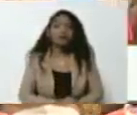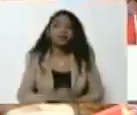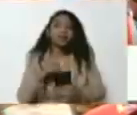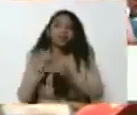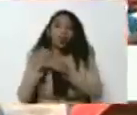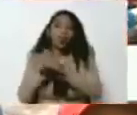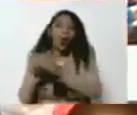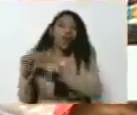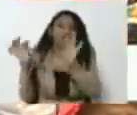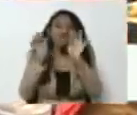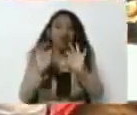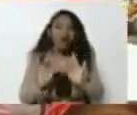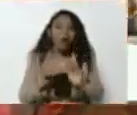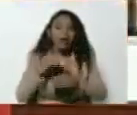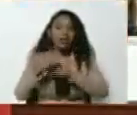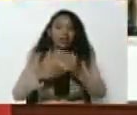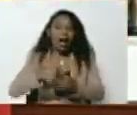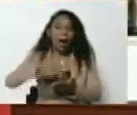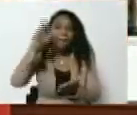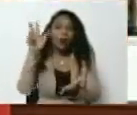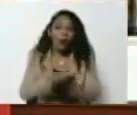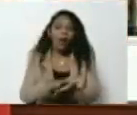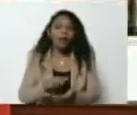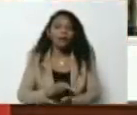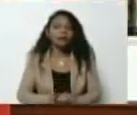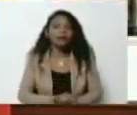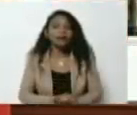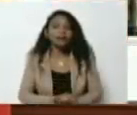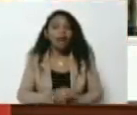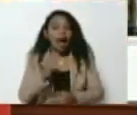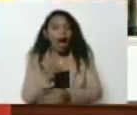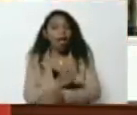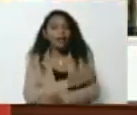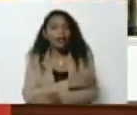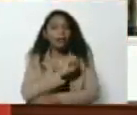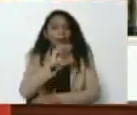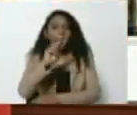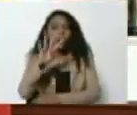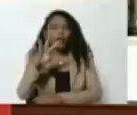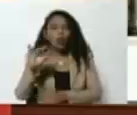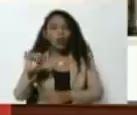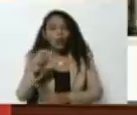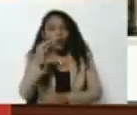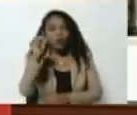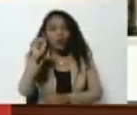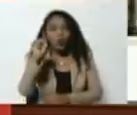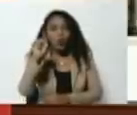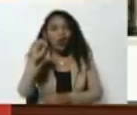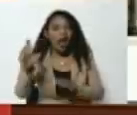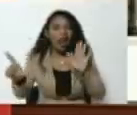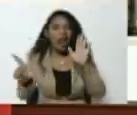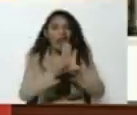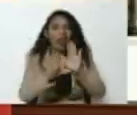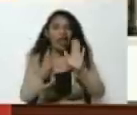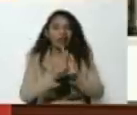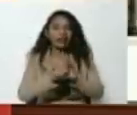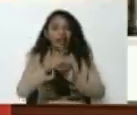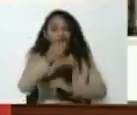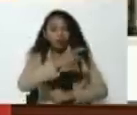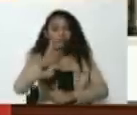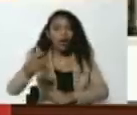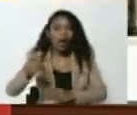Igualmente yo aspiro a que sea aprobada antes del 24 de junio la ley de las